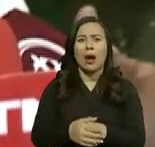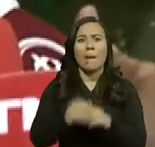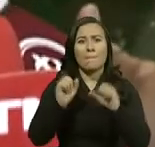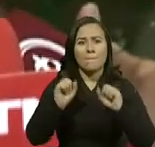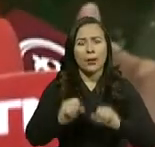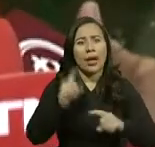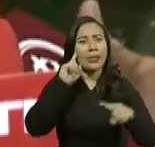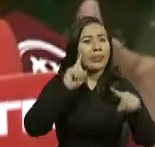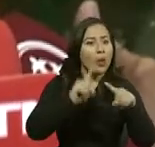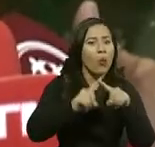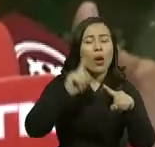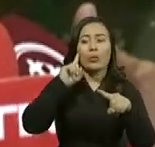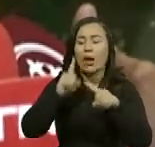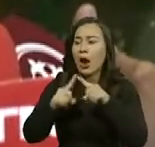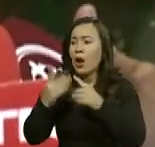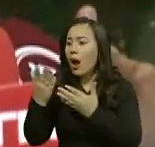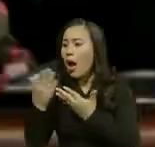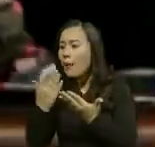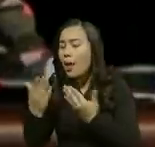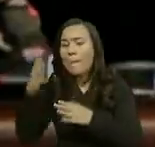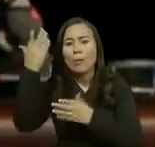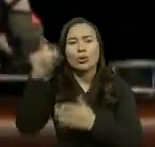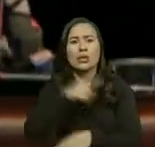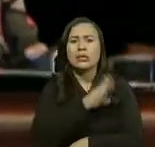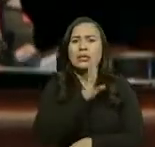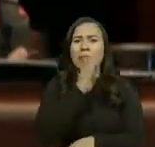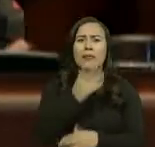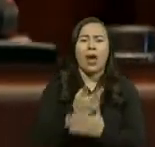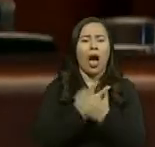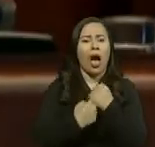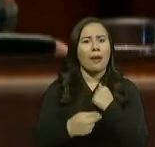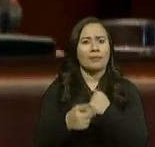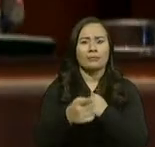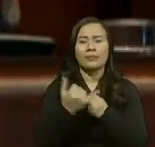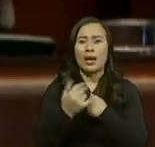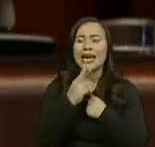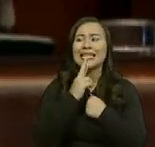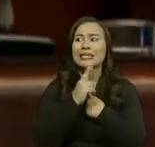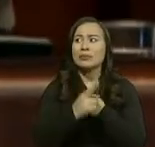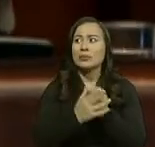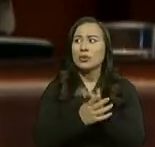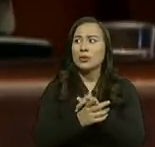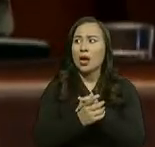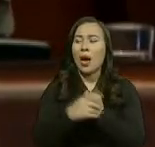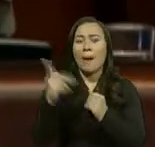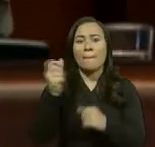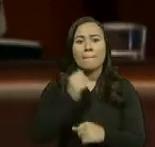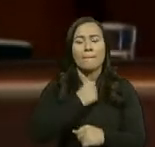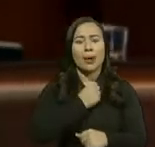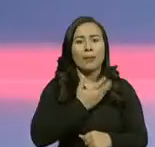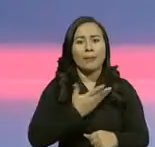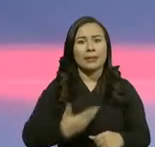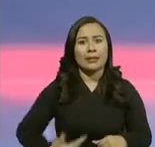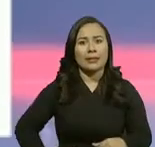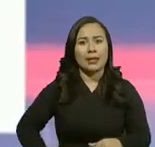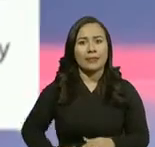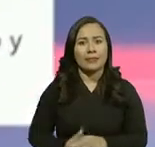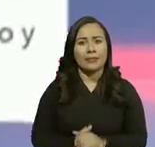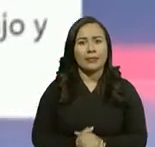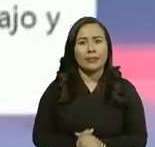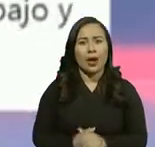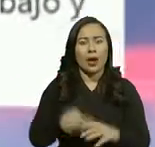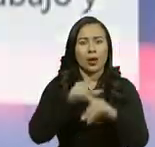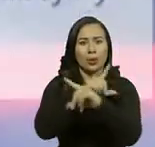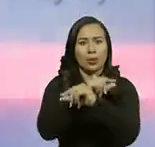con los diferentes sectores políticos del país. Cosa que de inmediato fue respondido por la propia presidenta de la legislatura, que mediante un